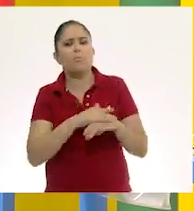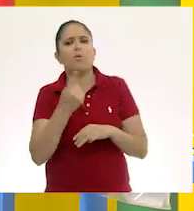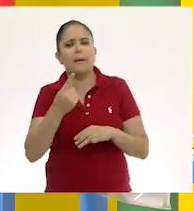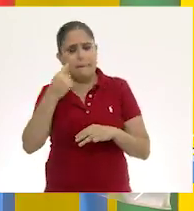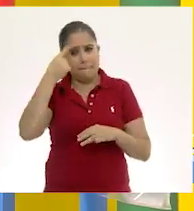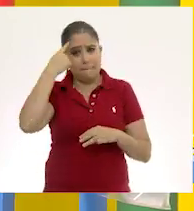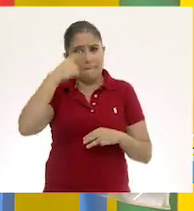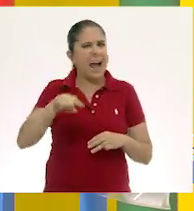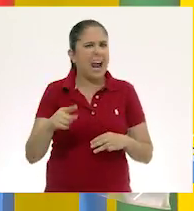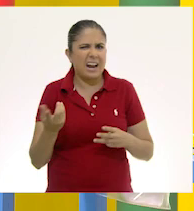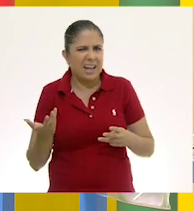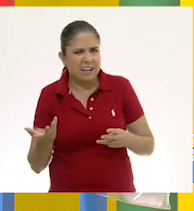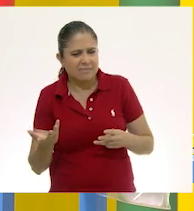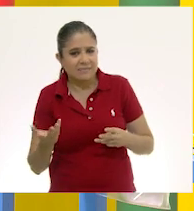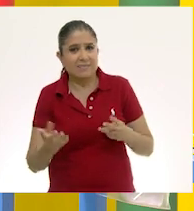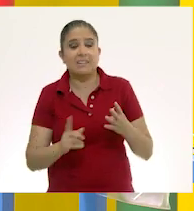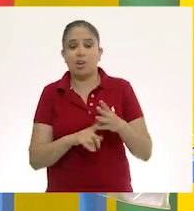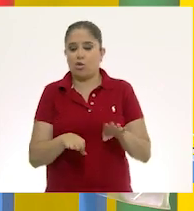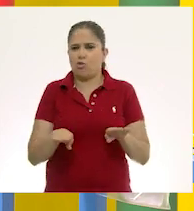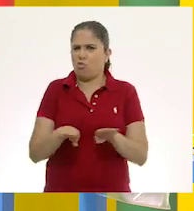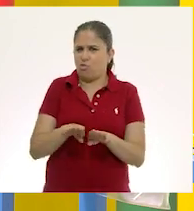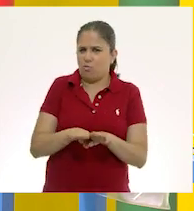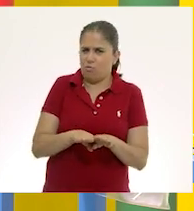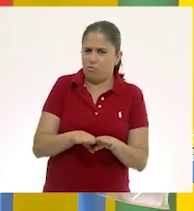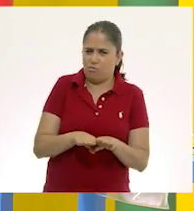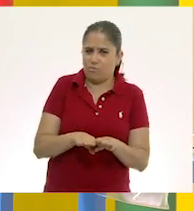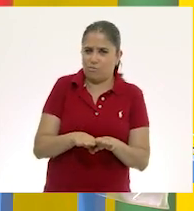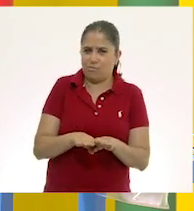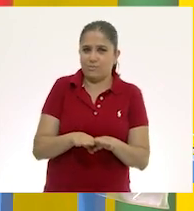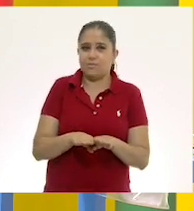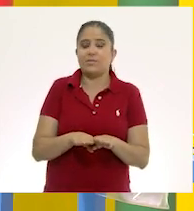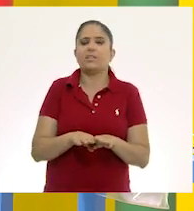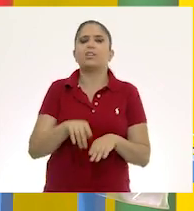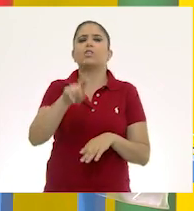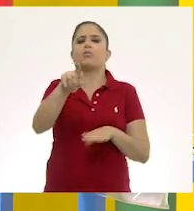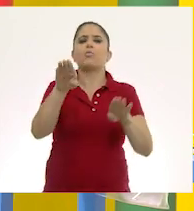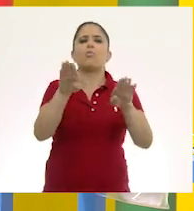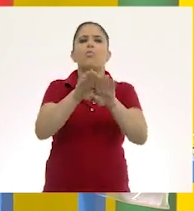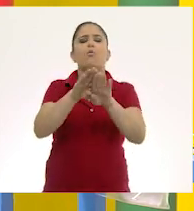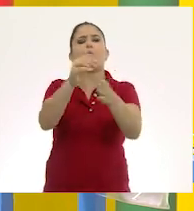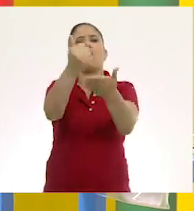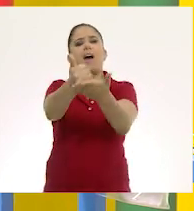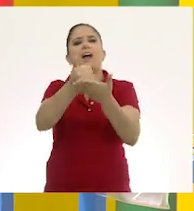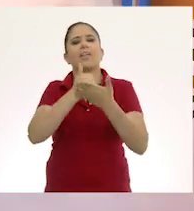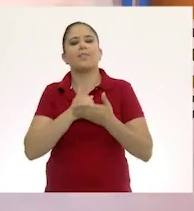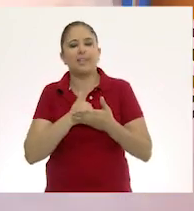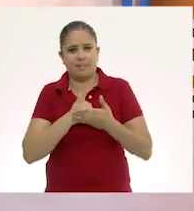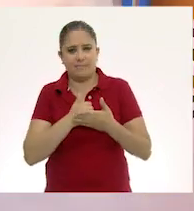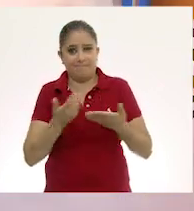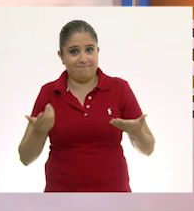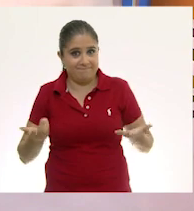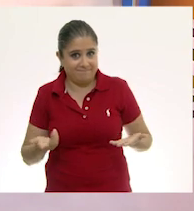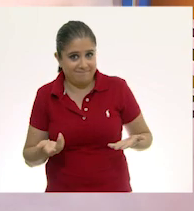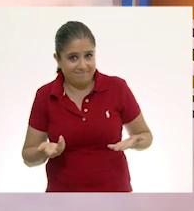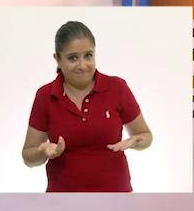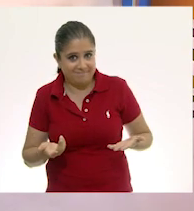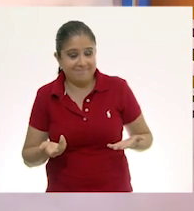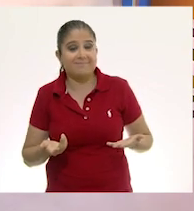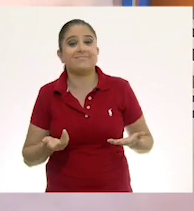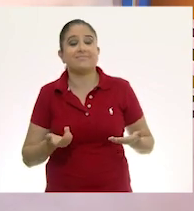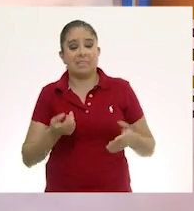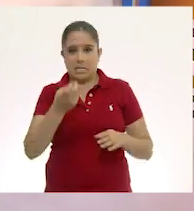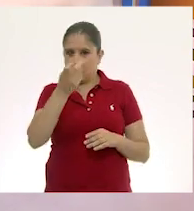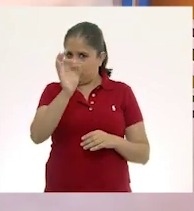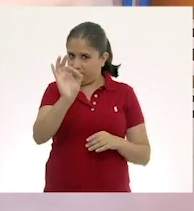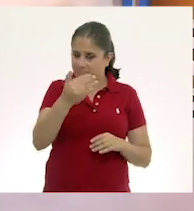qué? ¿Y cómo? ¿Y tú cómo me vas a ayudar? Claro, sí, es